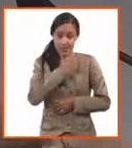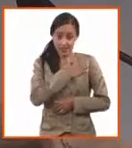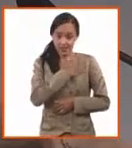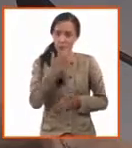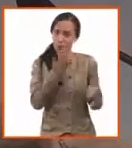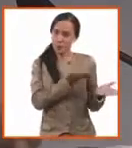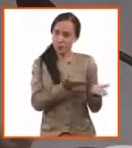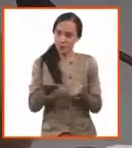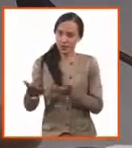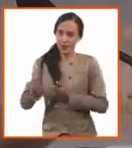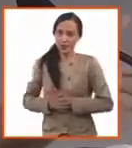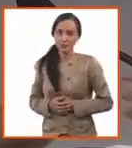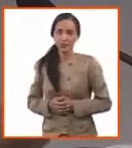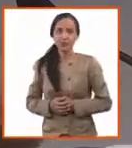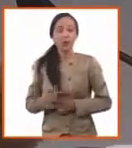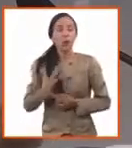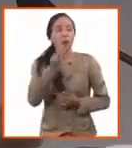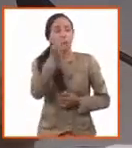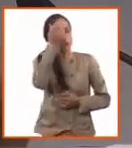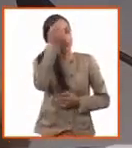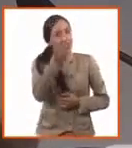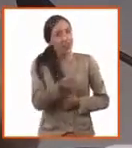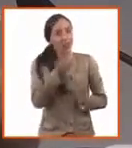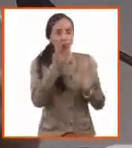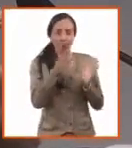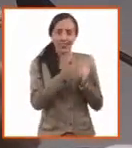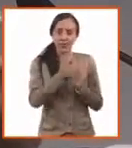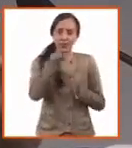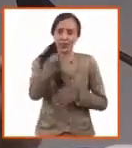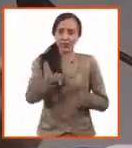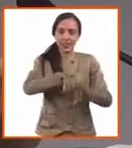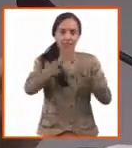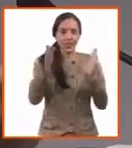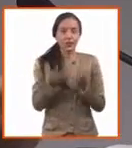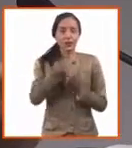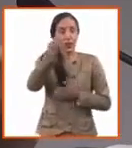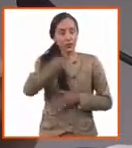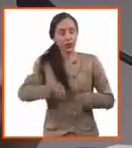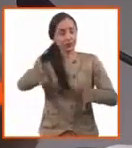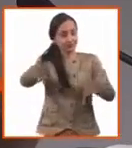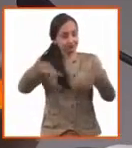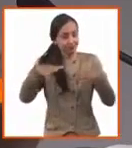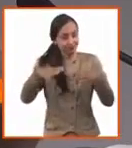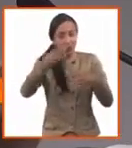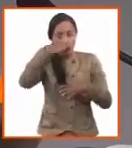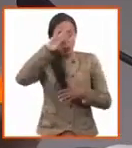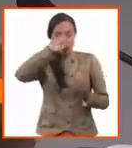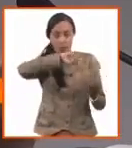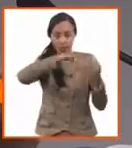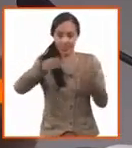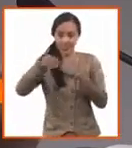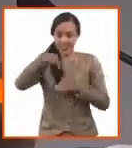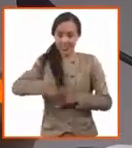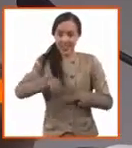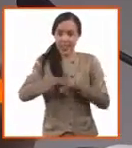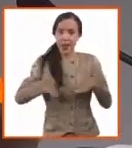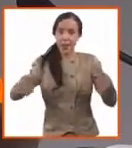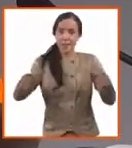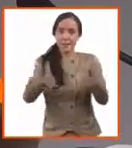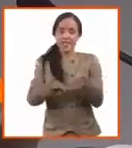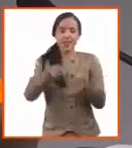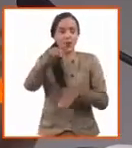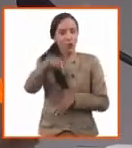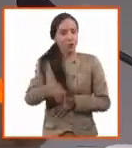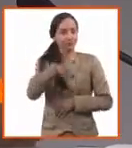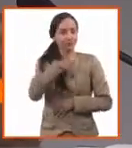bueno muchas gracias randy muy buenas tardes para ti y para todas las personas que ahora sintonizan con esta misión de cubadebate en la mesa redonda y hoy tenemos el